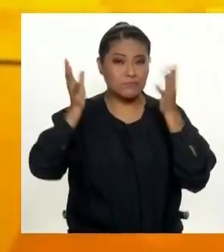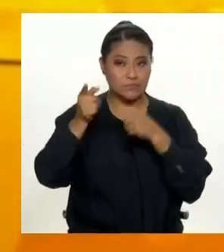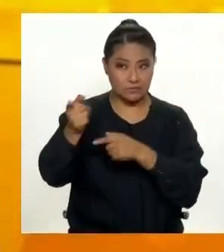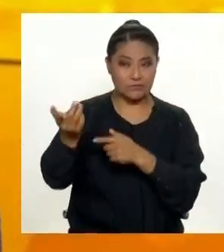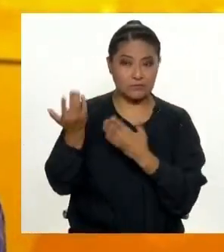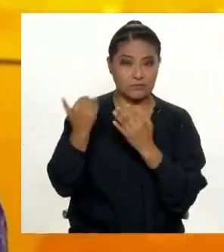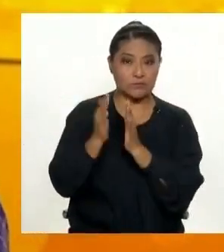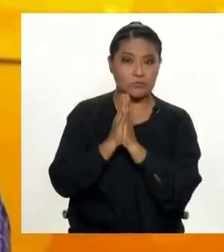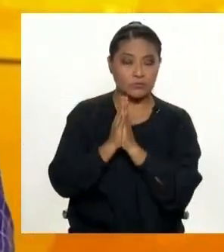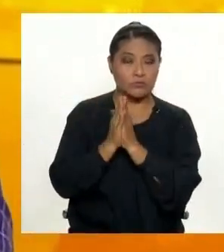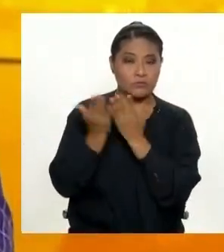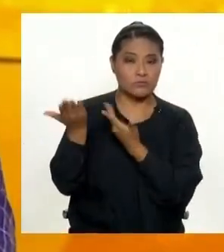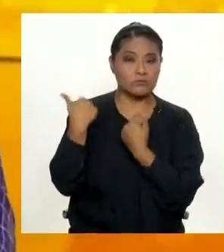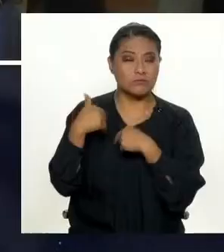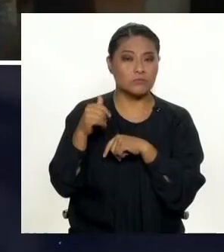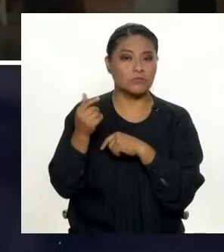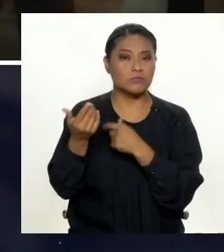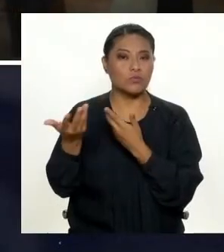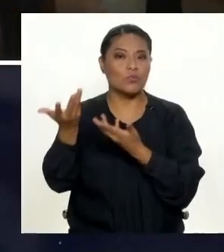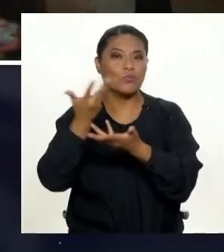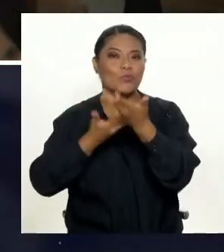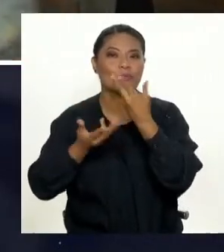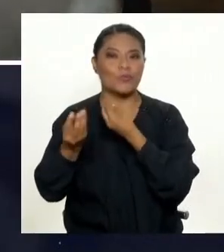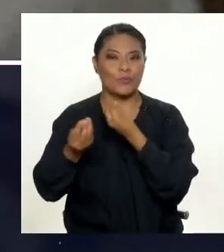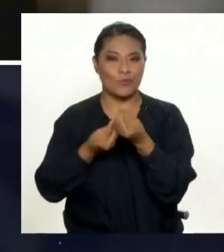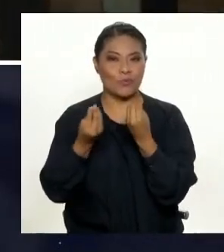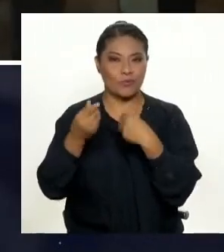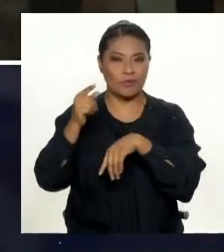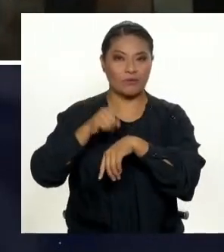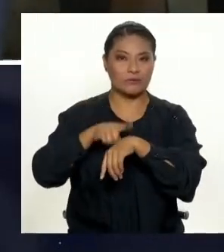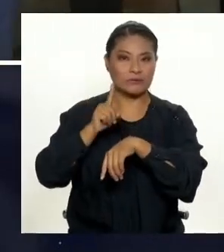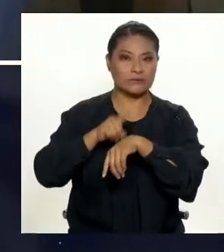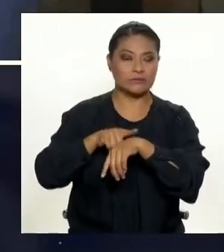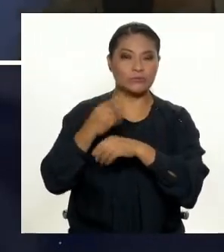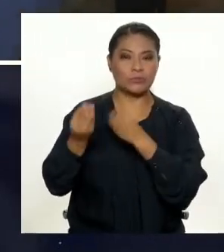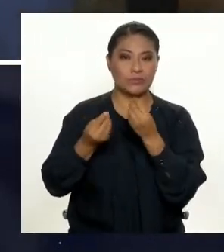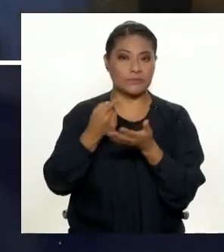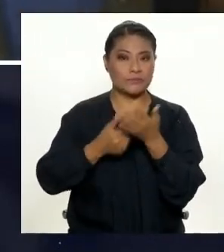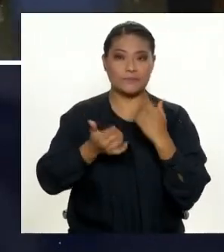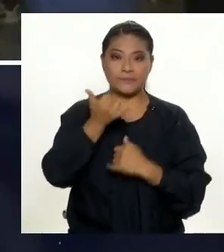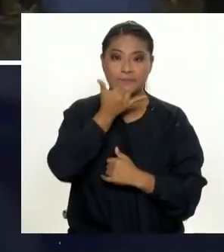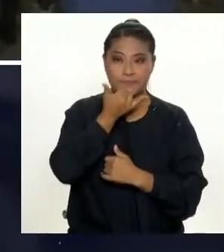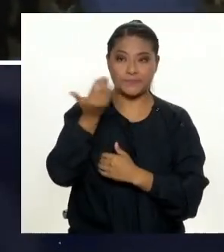algarabía, ese color. Así que cuéntanos, por favor, a esta hora 19:38, ¿qué está pasando?